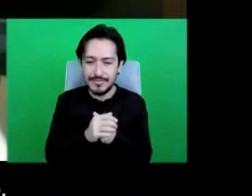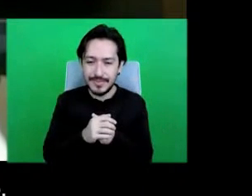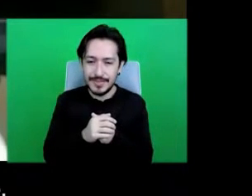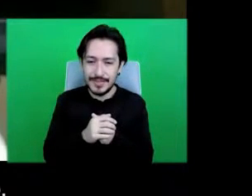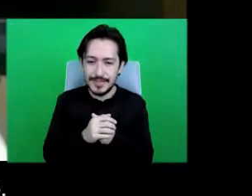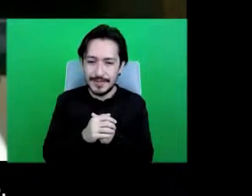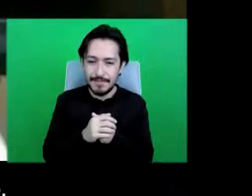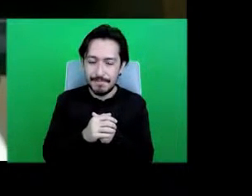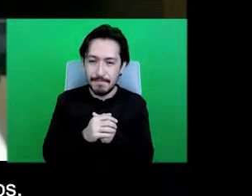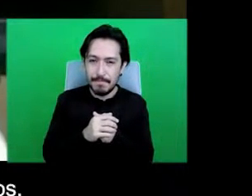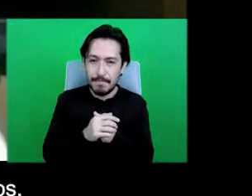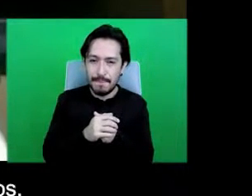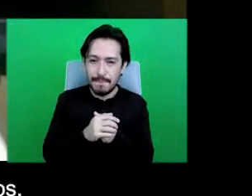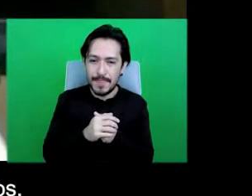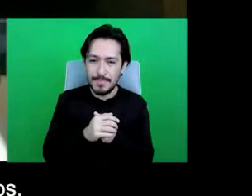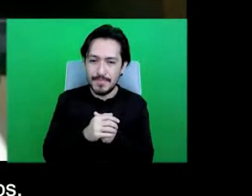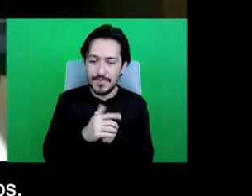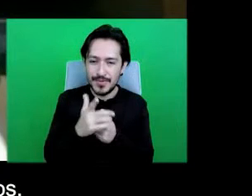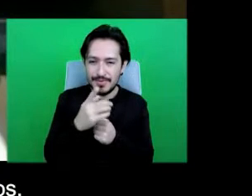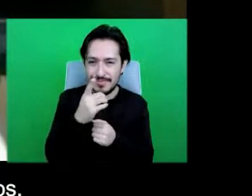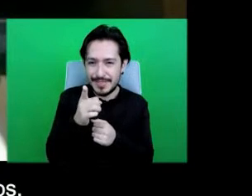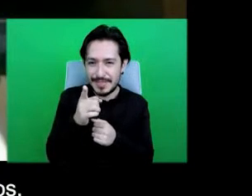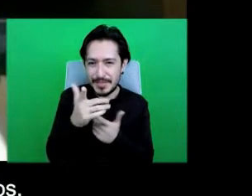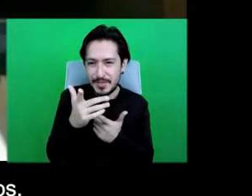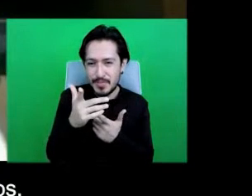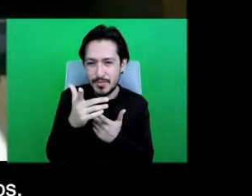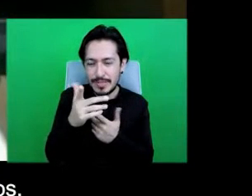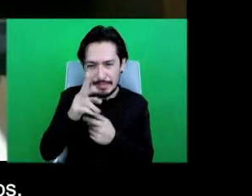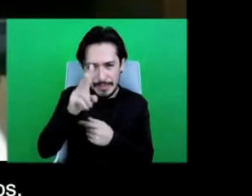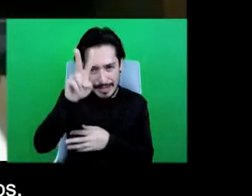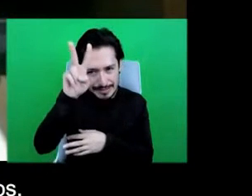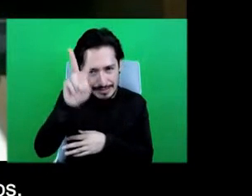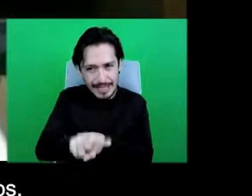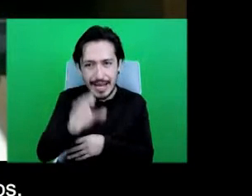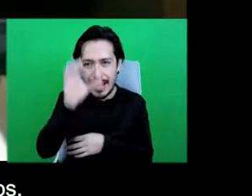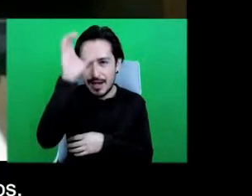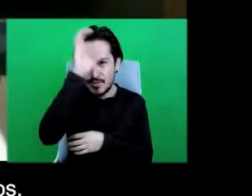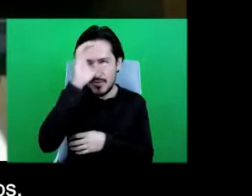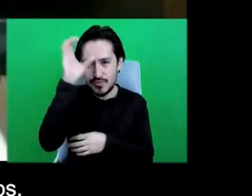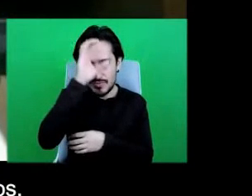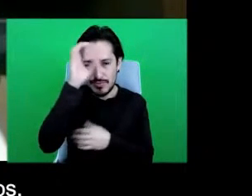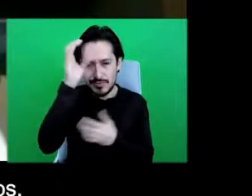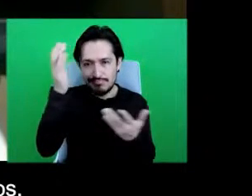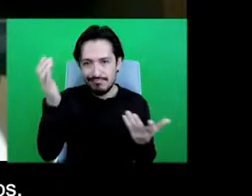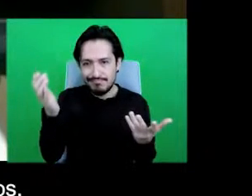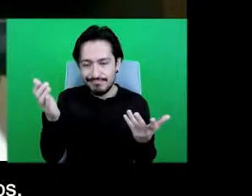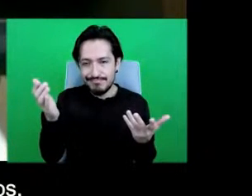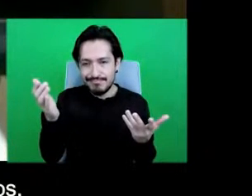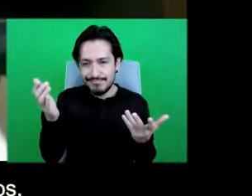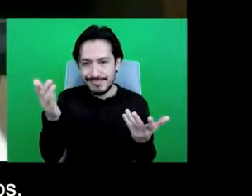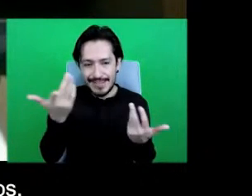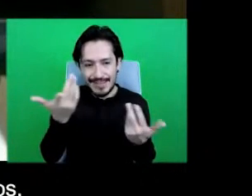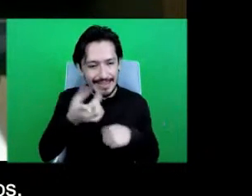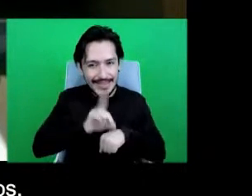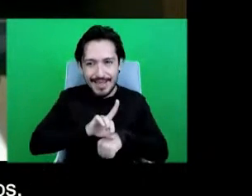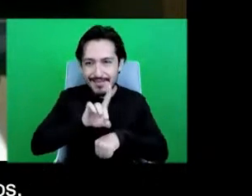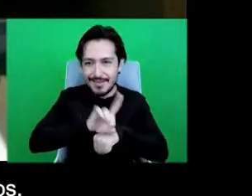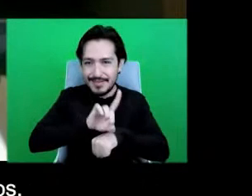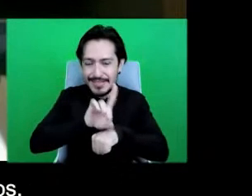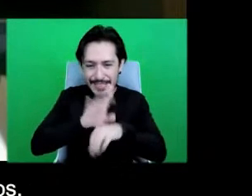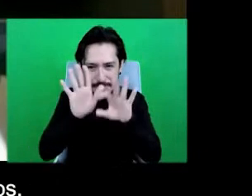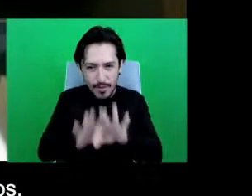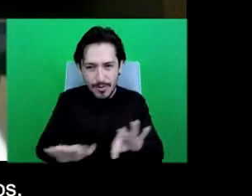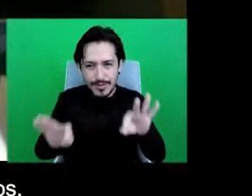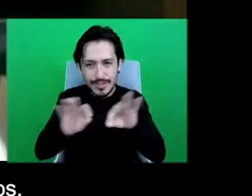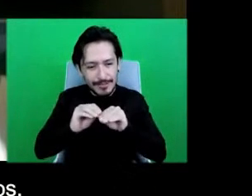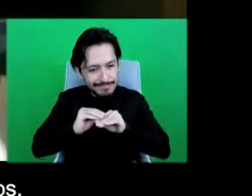políticamente trillada, pero es verdad, la cultura es lo que vivimos el día a día, es